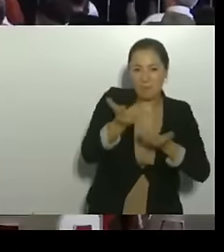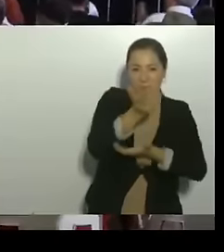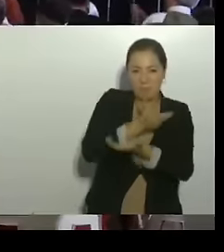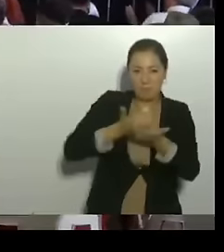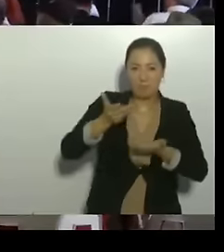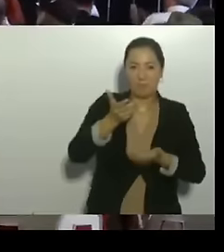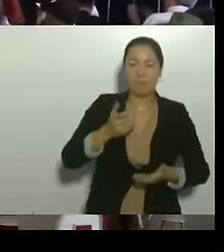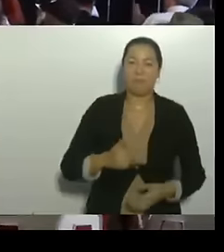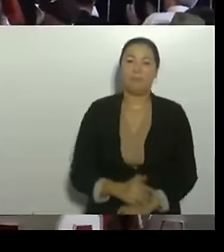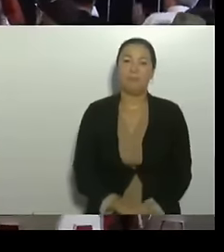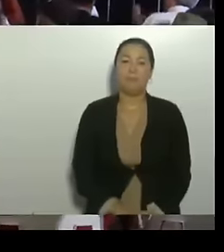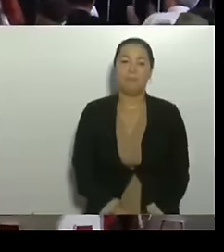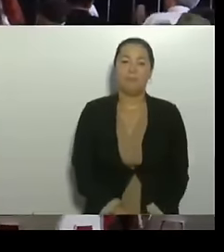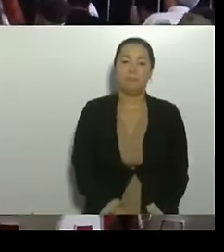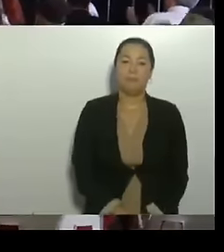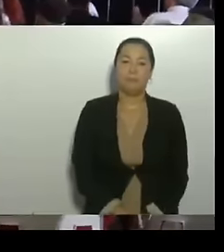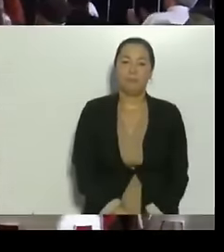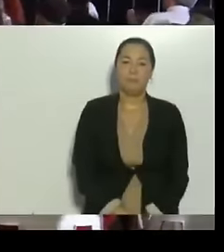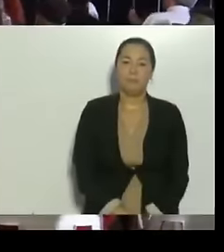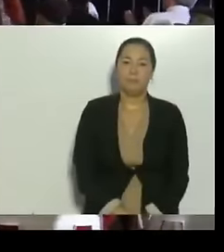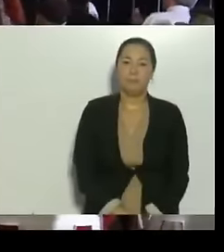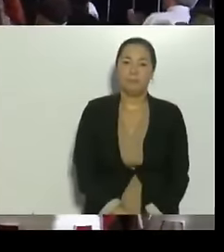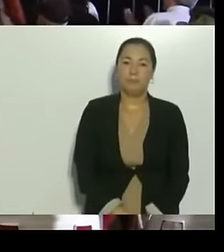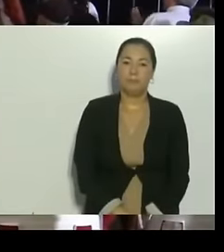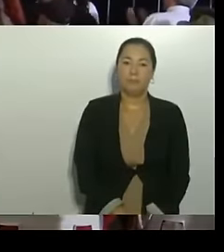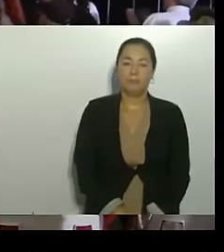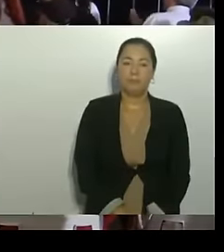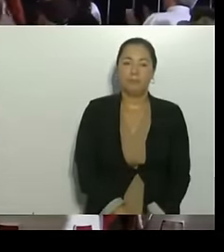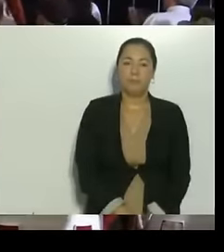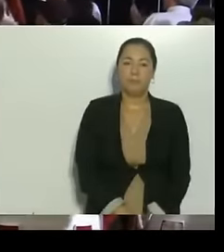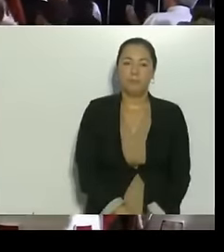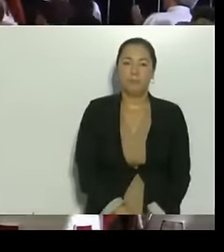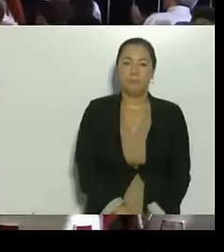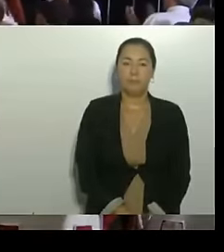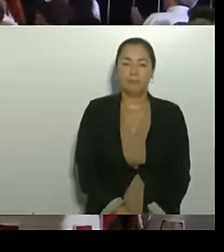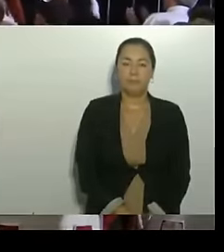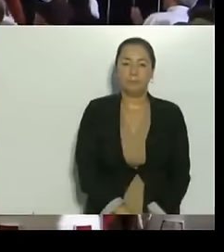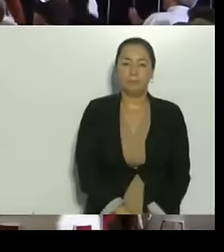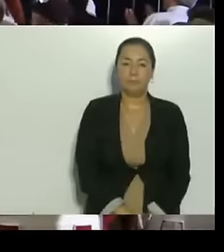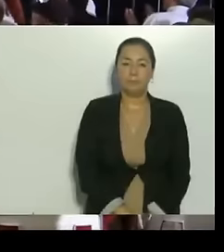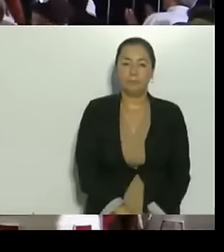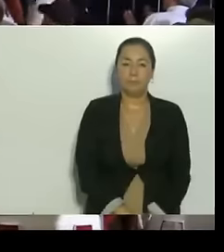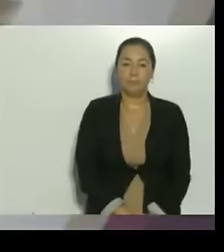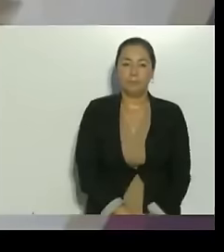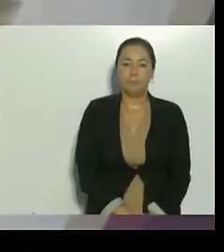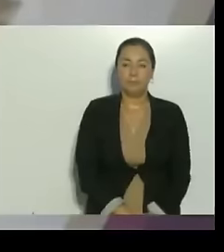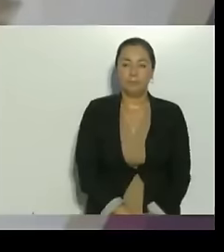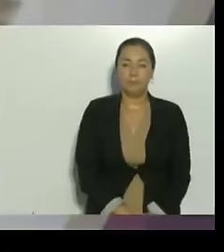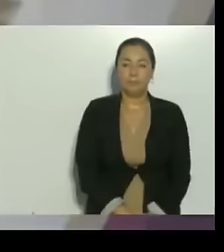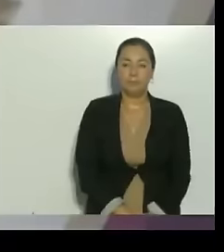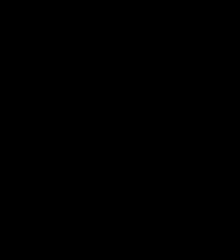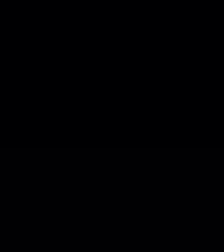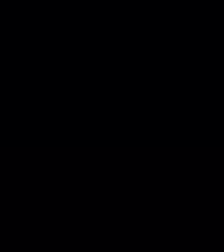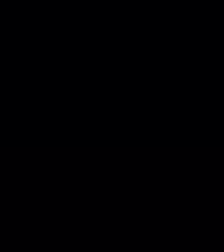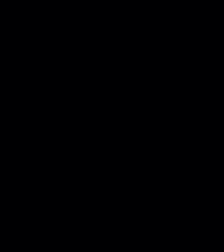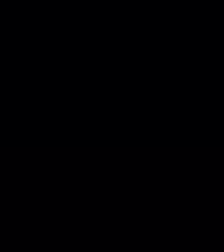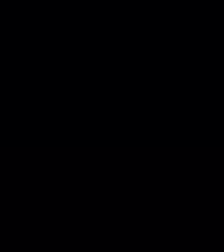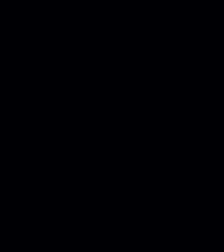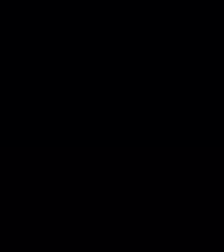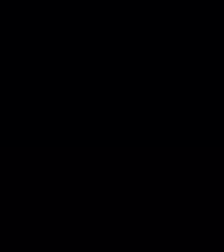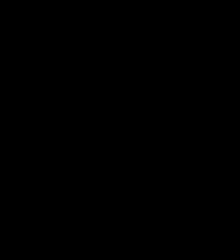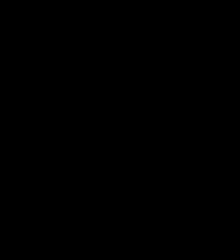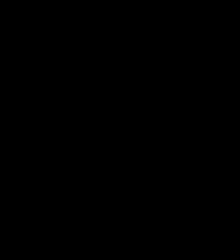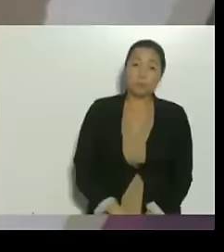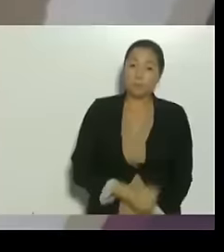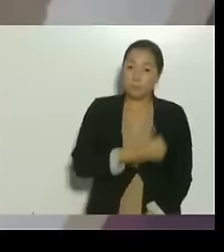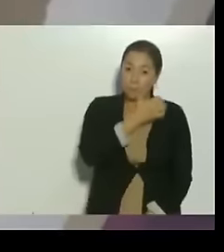pájaro bueno Esto es una crítica que le hace el presidente de la república a los empresarios que a pesar de ser opositores a